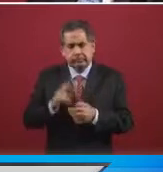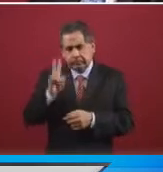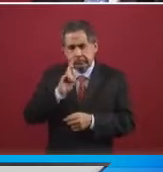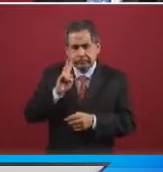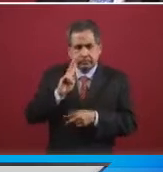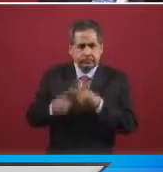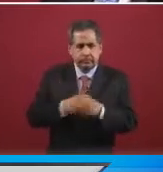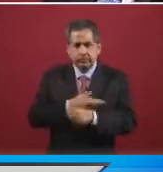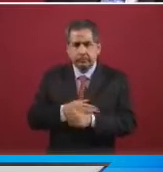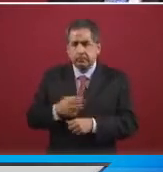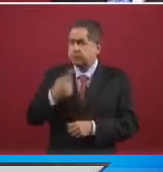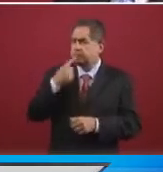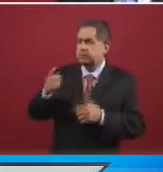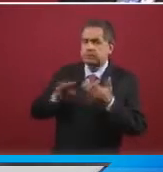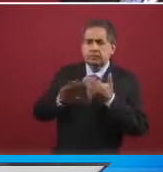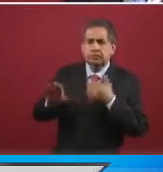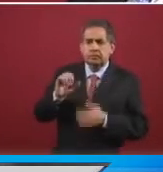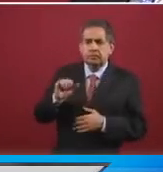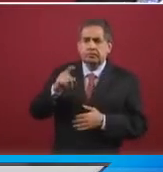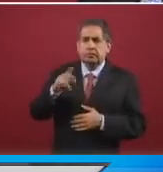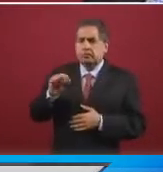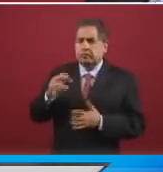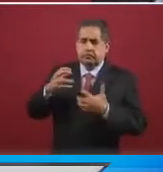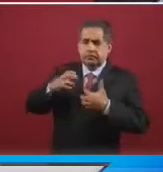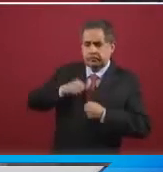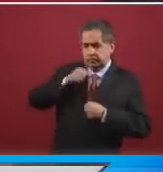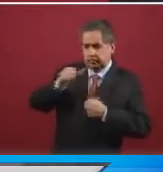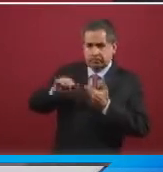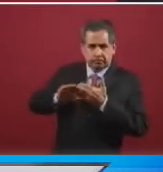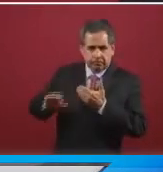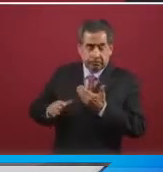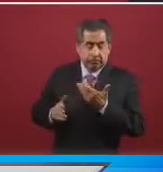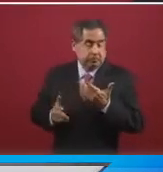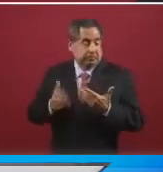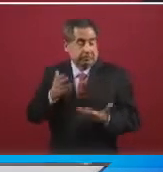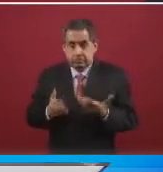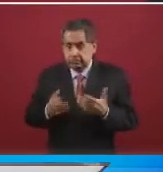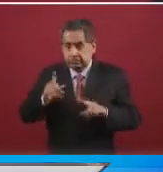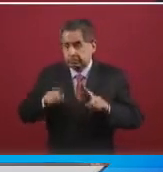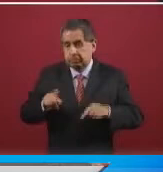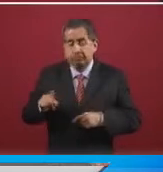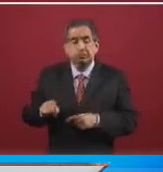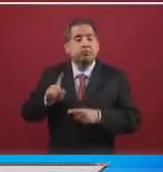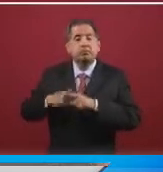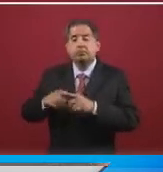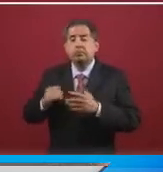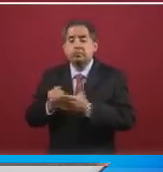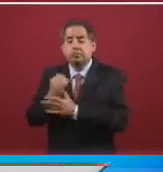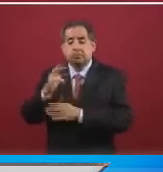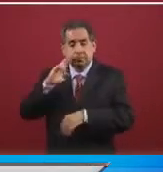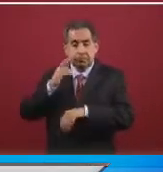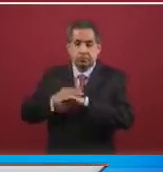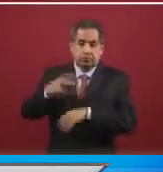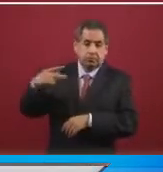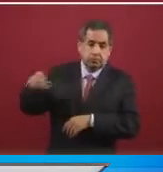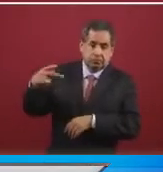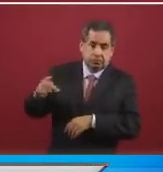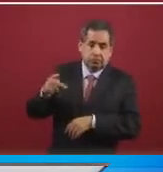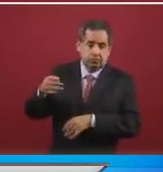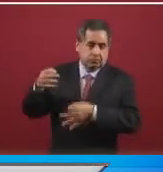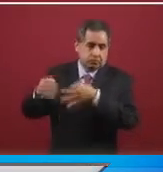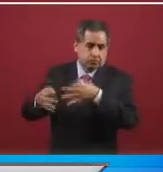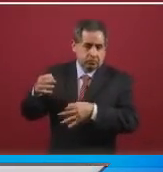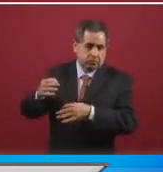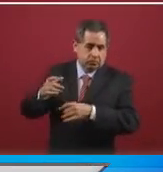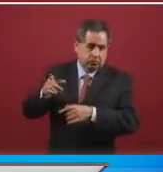otros exfuncionarios públicos corresponderá a la decisión del juez. Es un proceso de 2 instancias autónomas. La primera, la Fiscalía General de